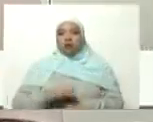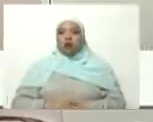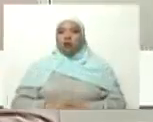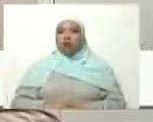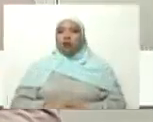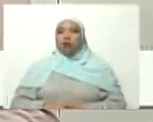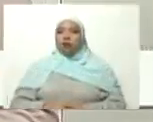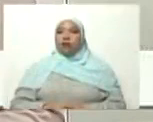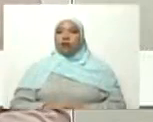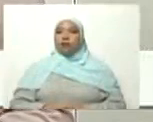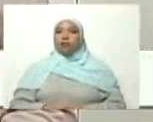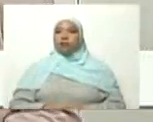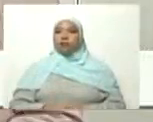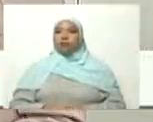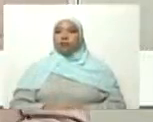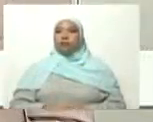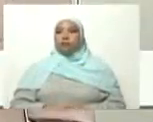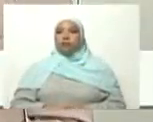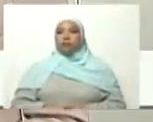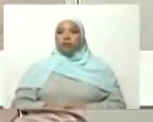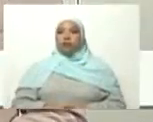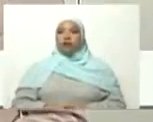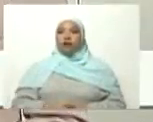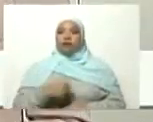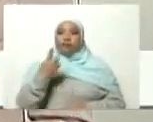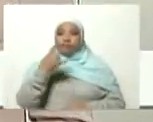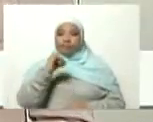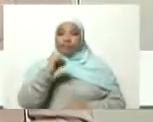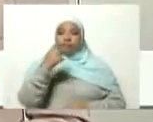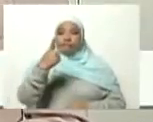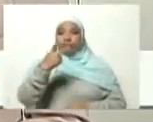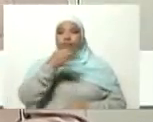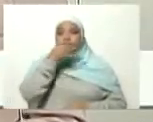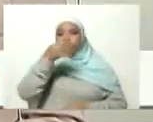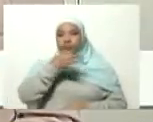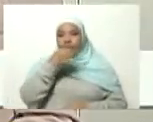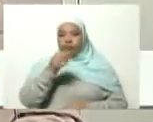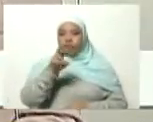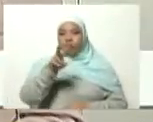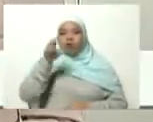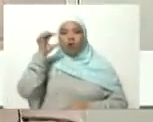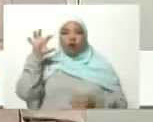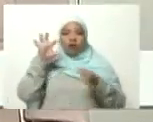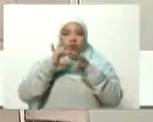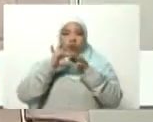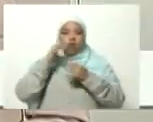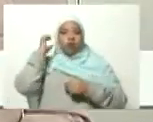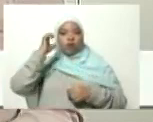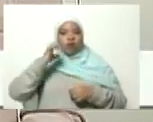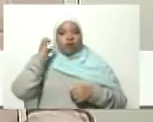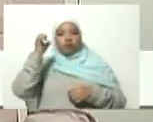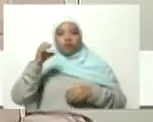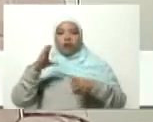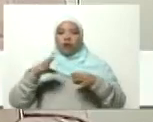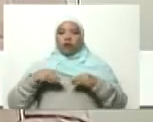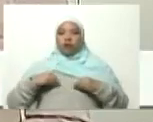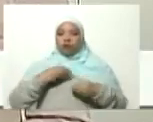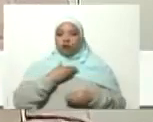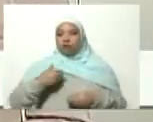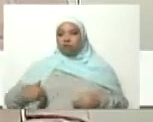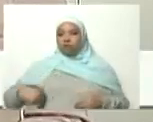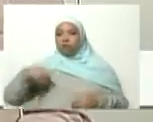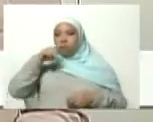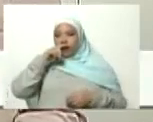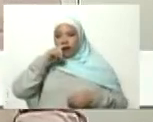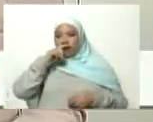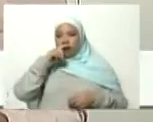tardes. Buenas tardes. Tengo dos preguntas. La Unión Europea no reconoce el gobierno de Nicolás Maduro y mantiene las sanciones